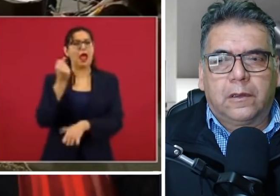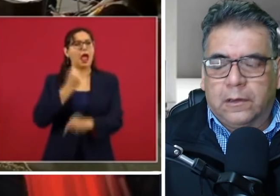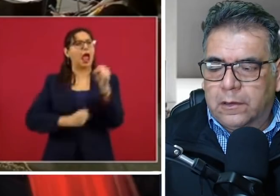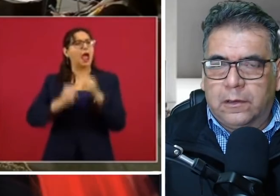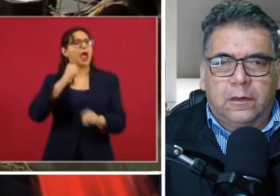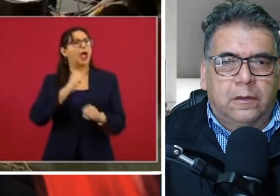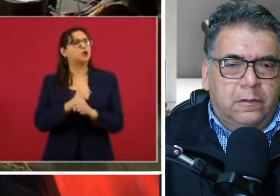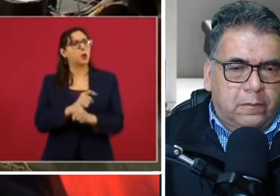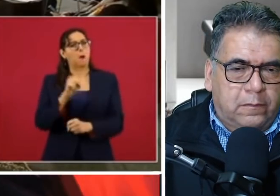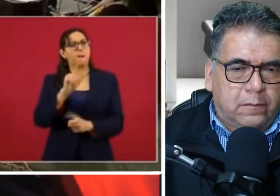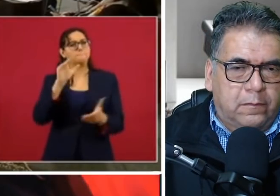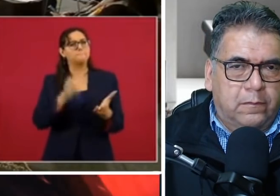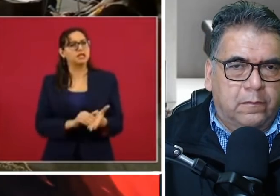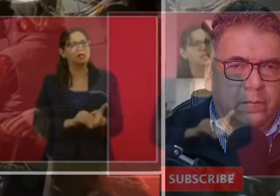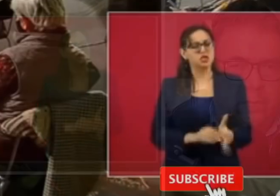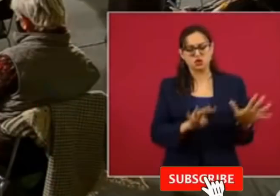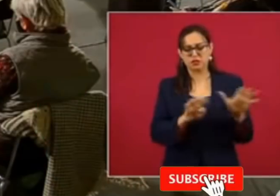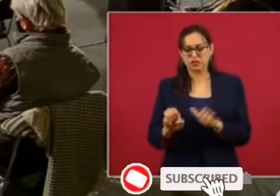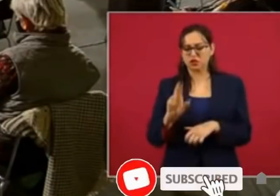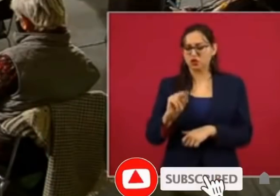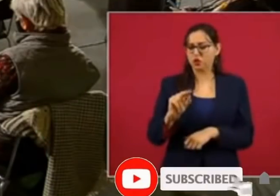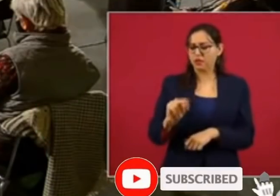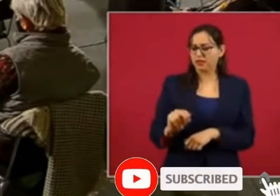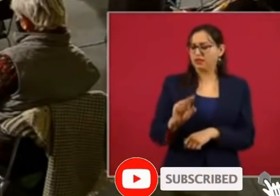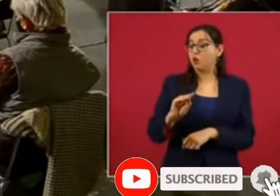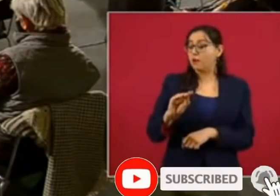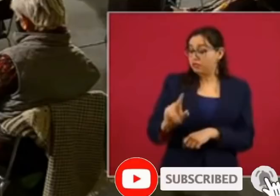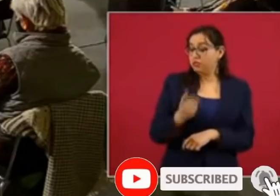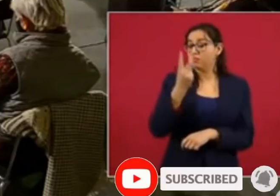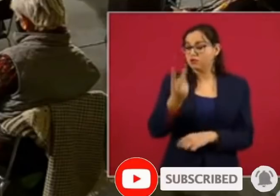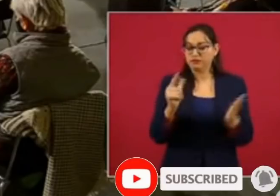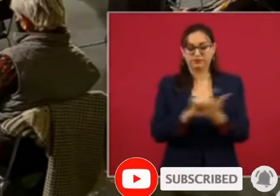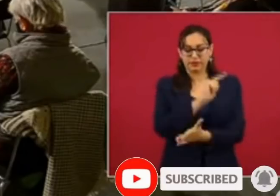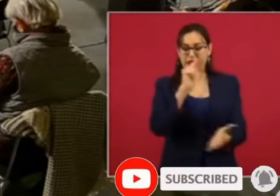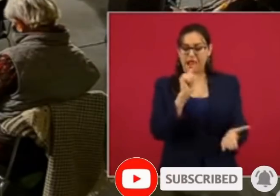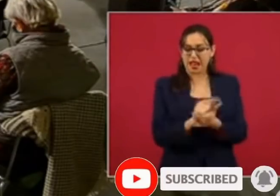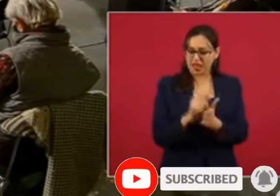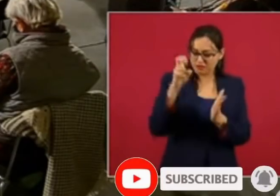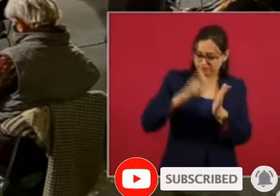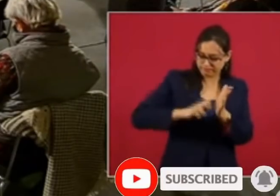1992, se reformó una ley secundaria